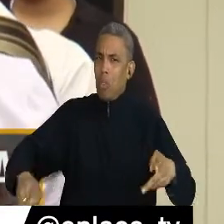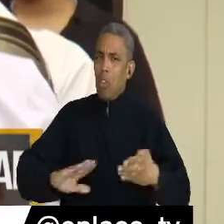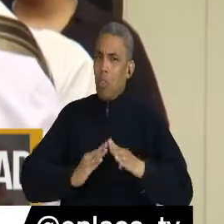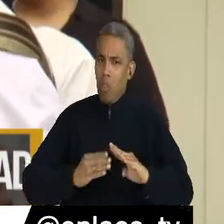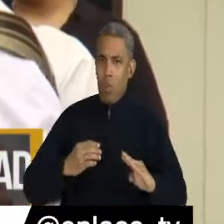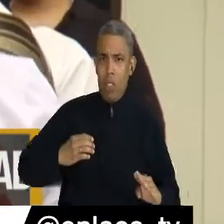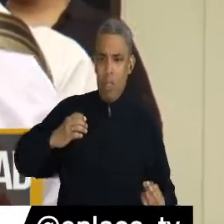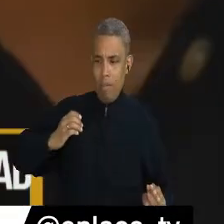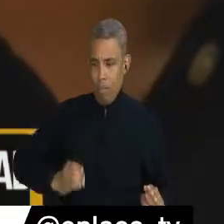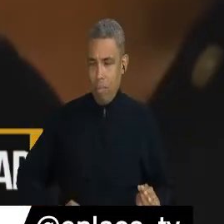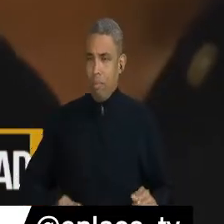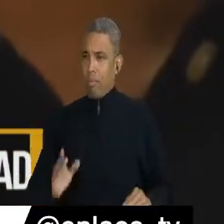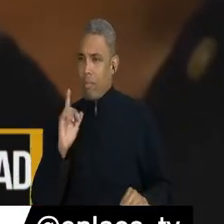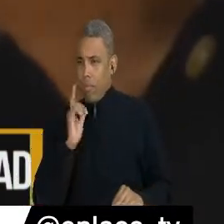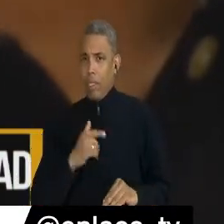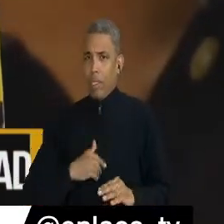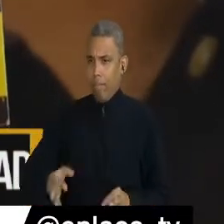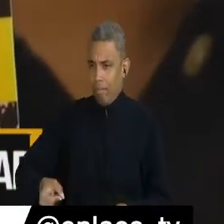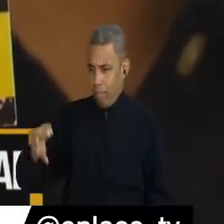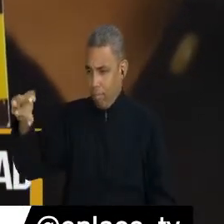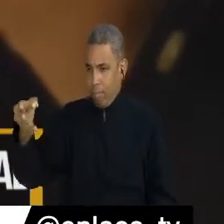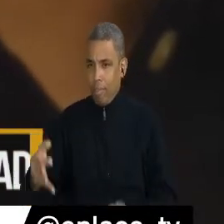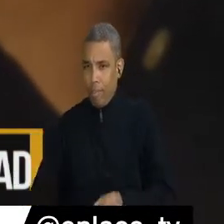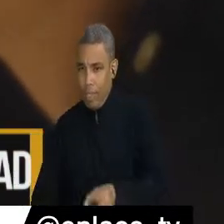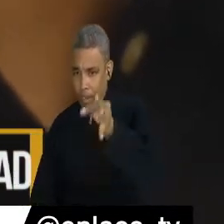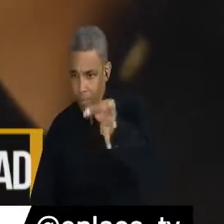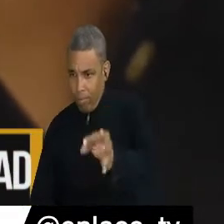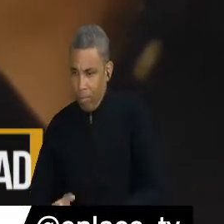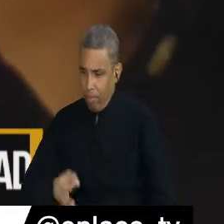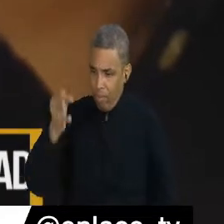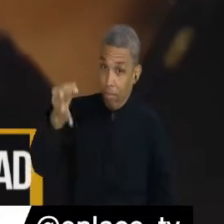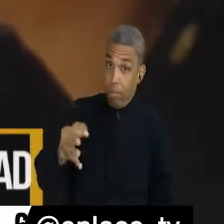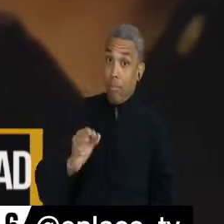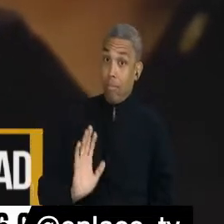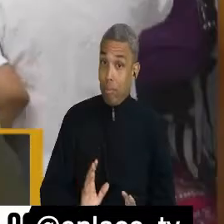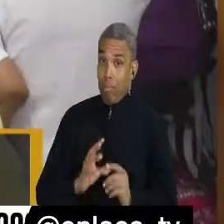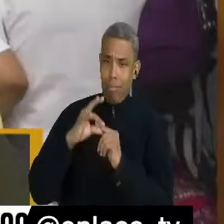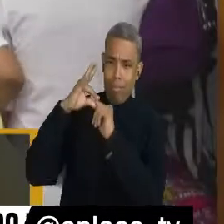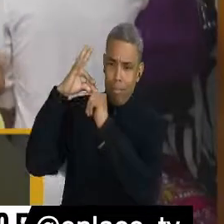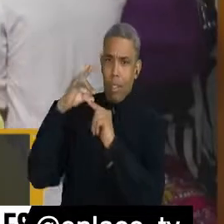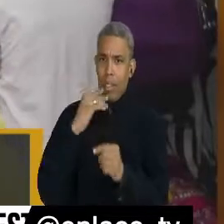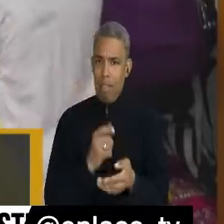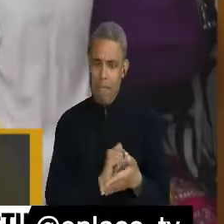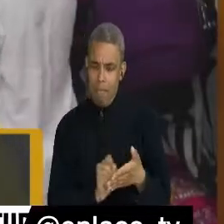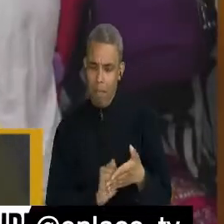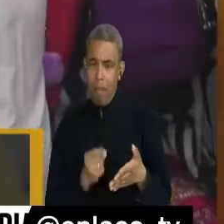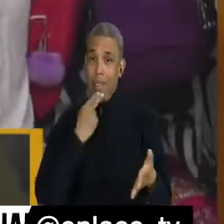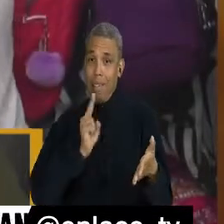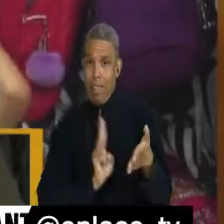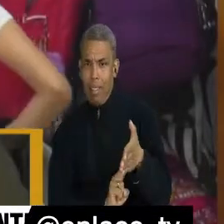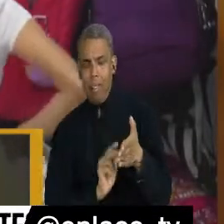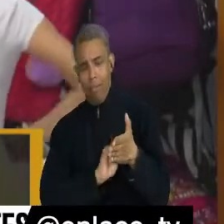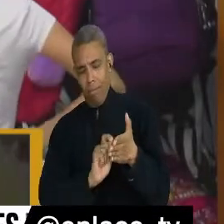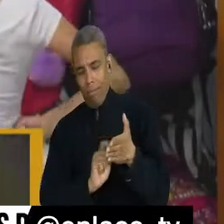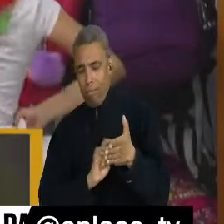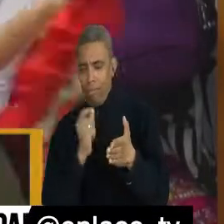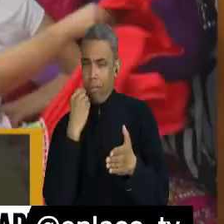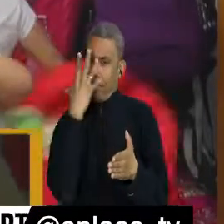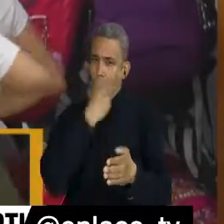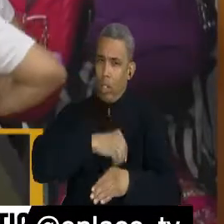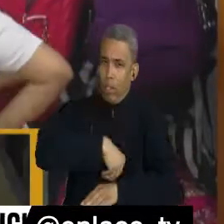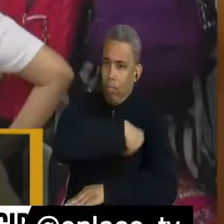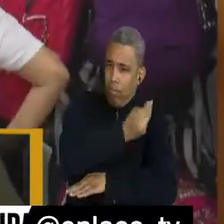lo son, que se encuentran de cumpleaños, que su ciudad se encuentra de cumpleaños. Una entrega, escribieron unas frases hermosas, oraciones,